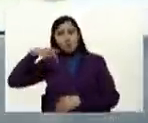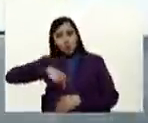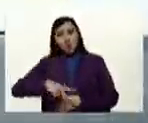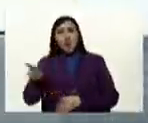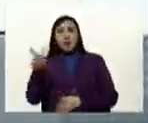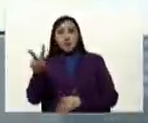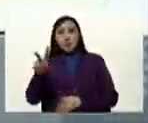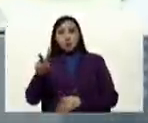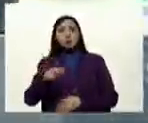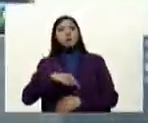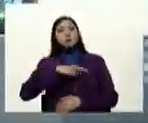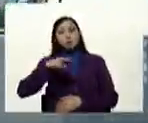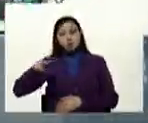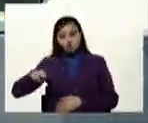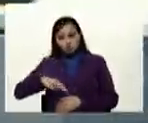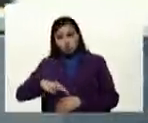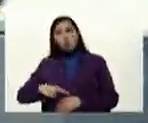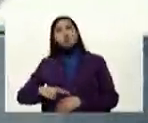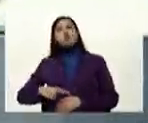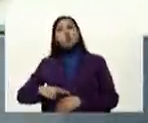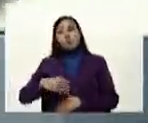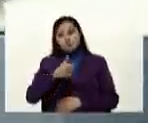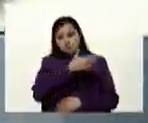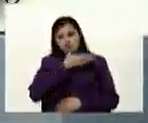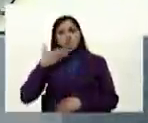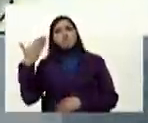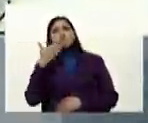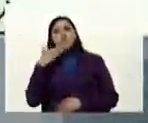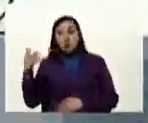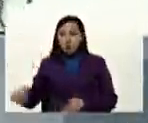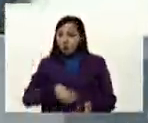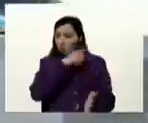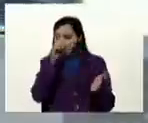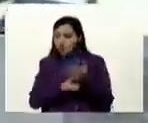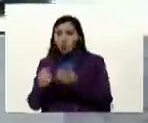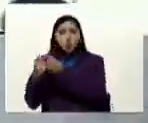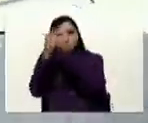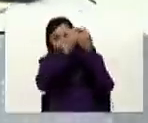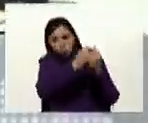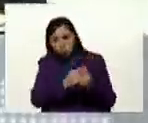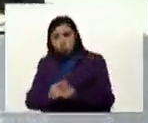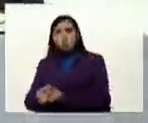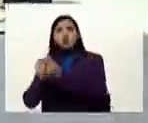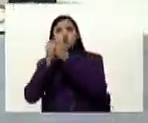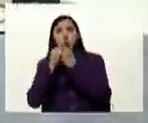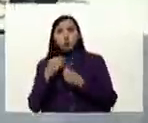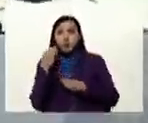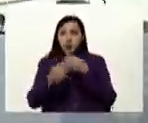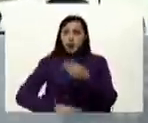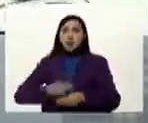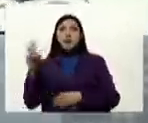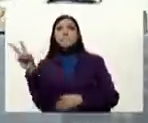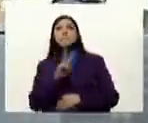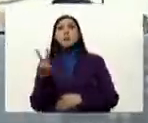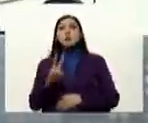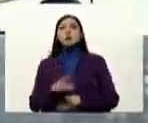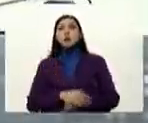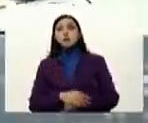que apostemos por la recuperación total de la economía, del comercio, de la producción,